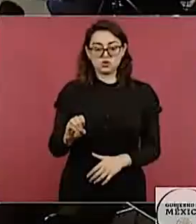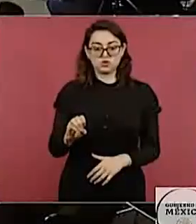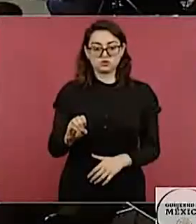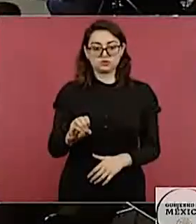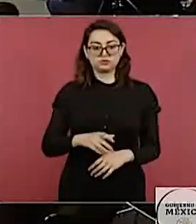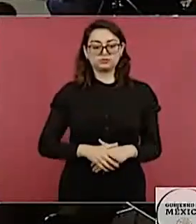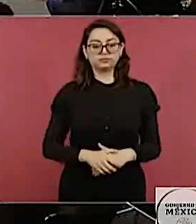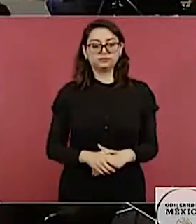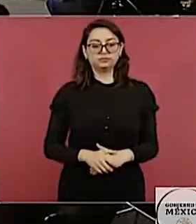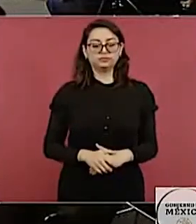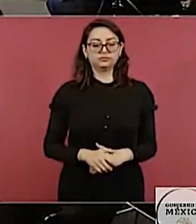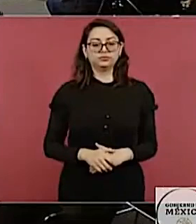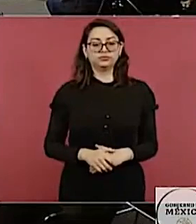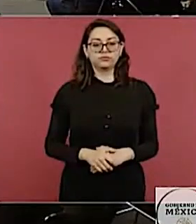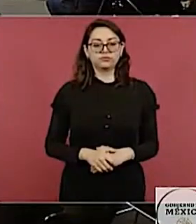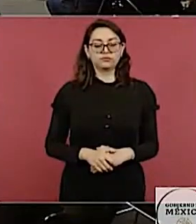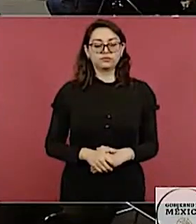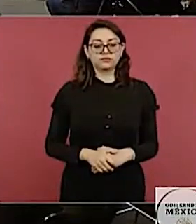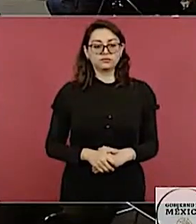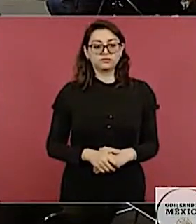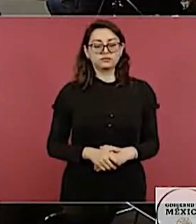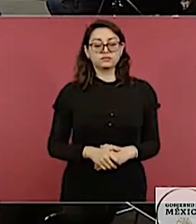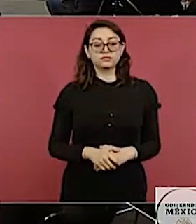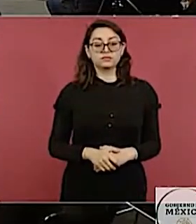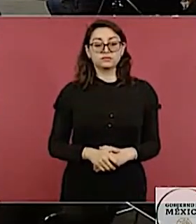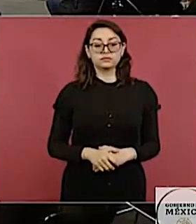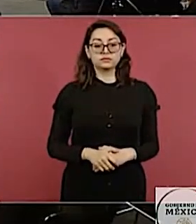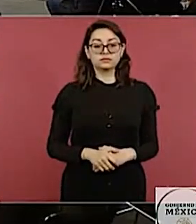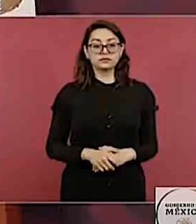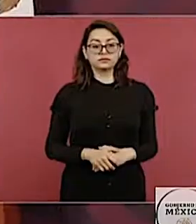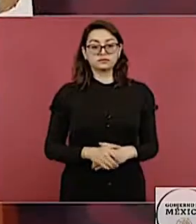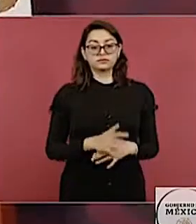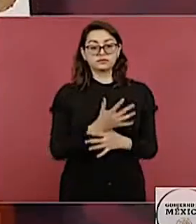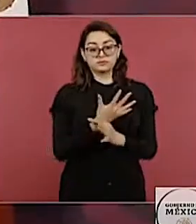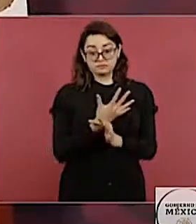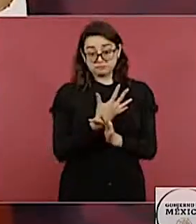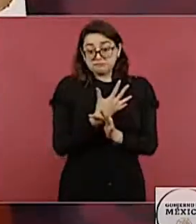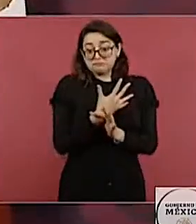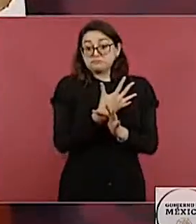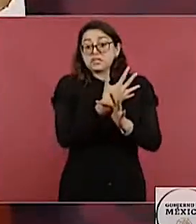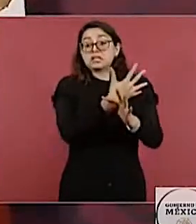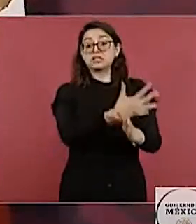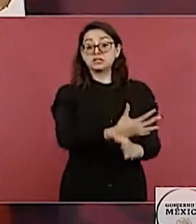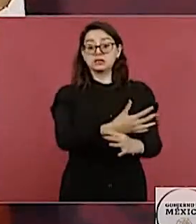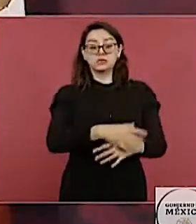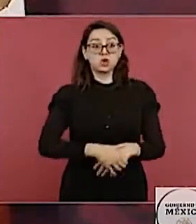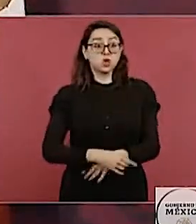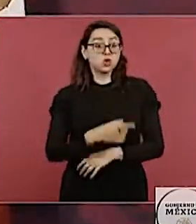dice que le informaron